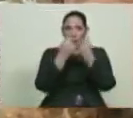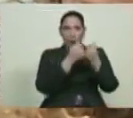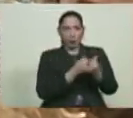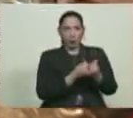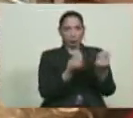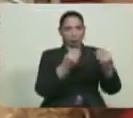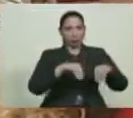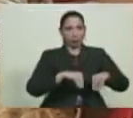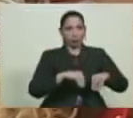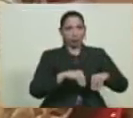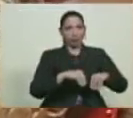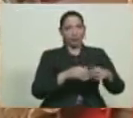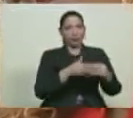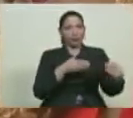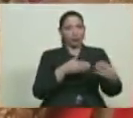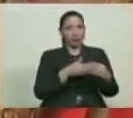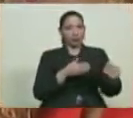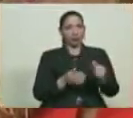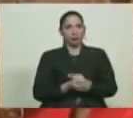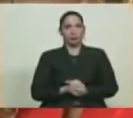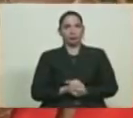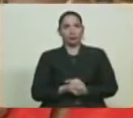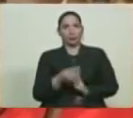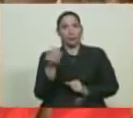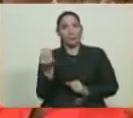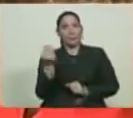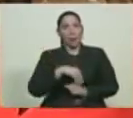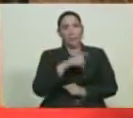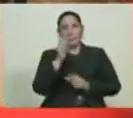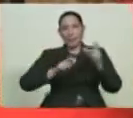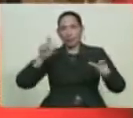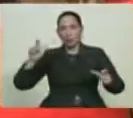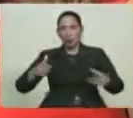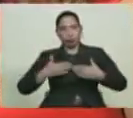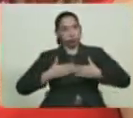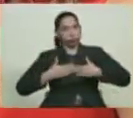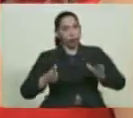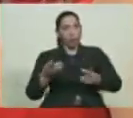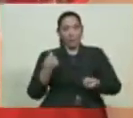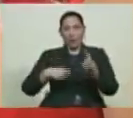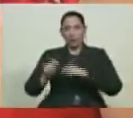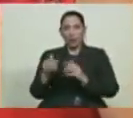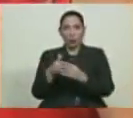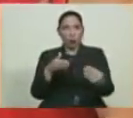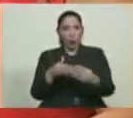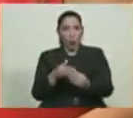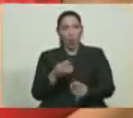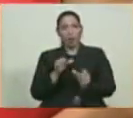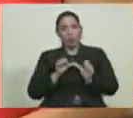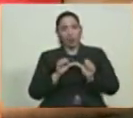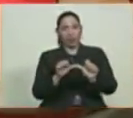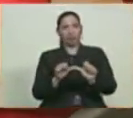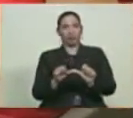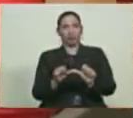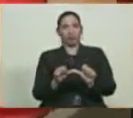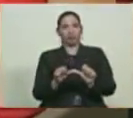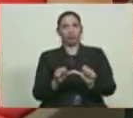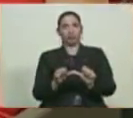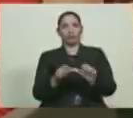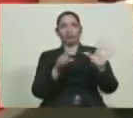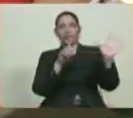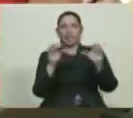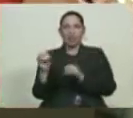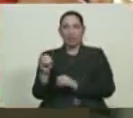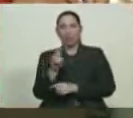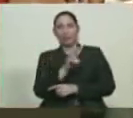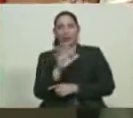DICOM que demanda. Es decir, más gente estaba dispuesto a vender dólares en el precio que quedó en el orden del